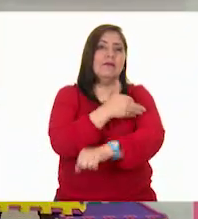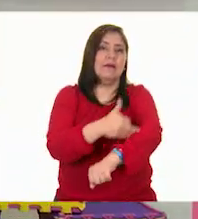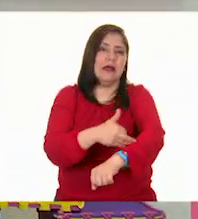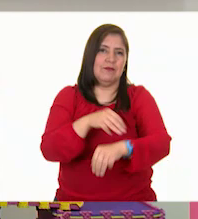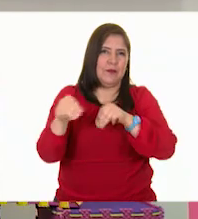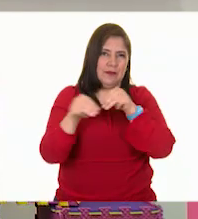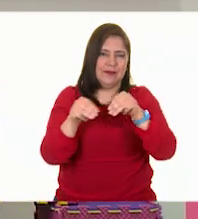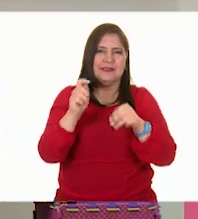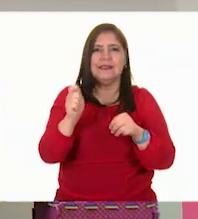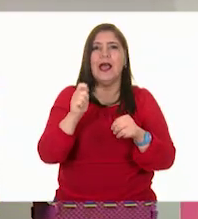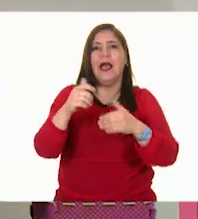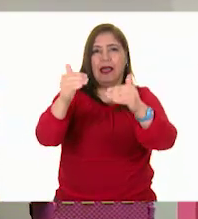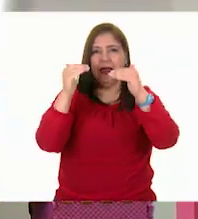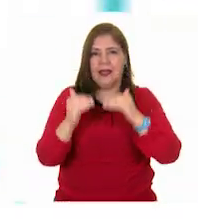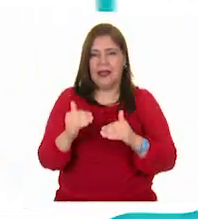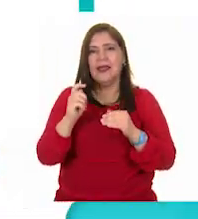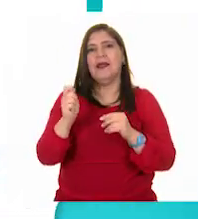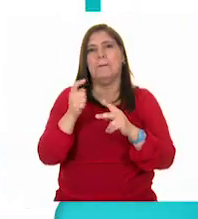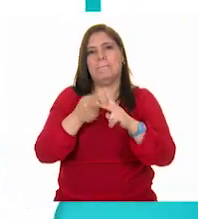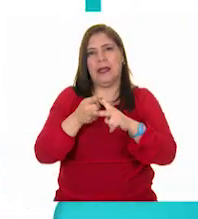con matemáticas.